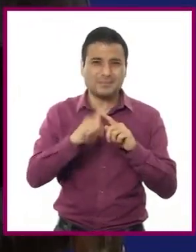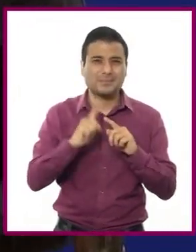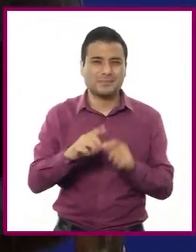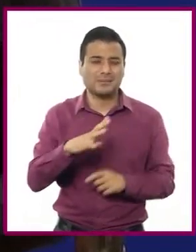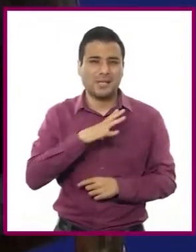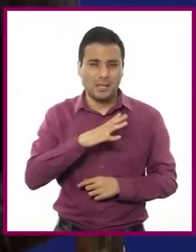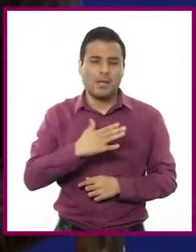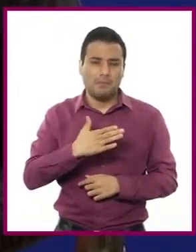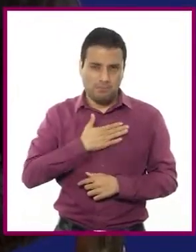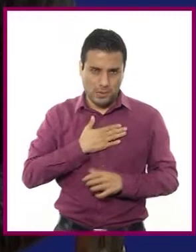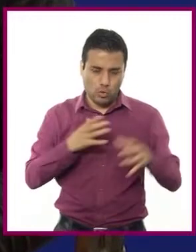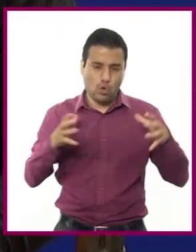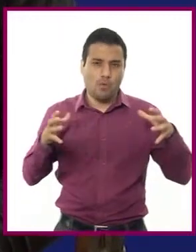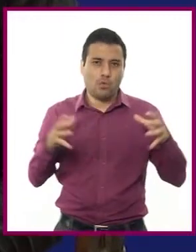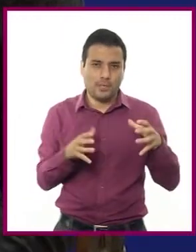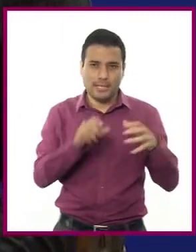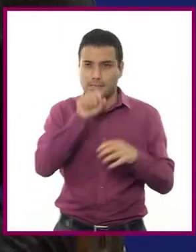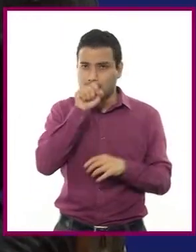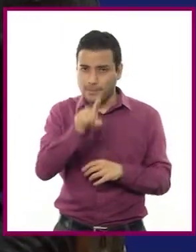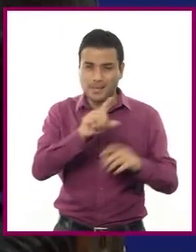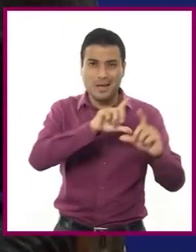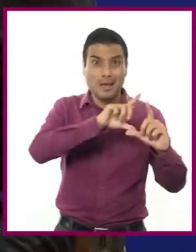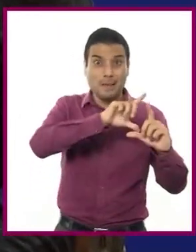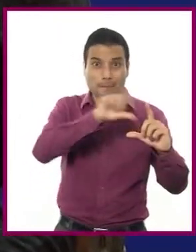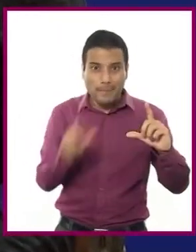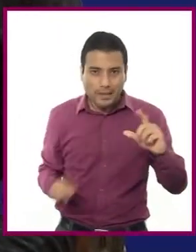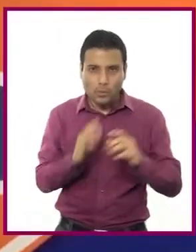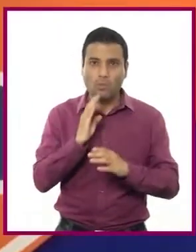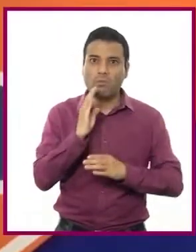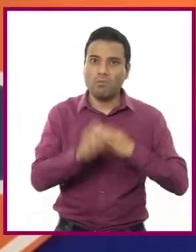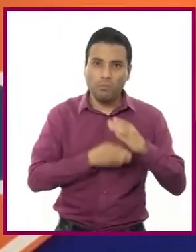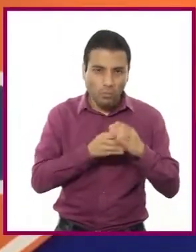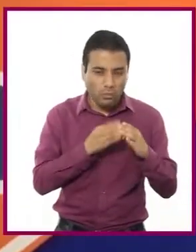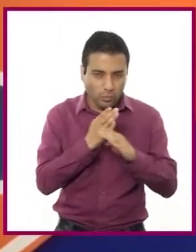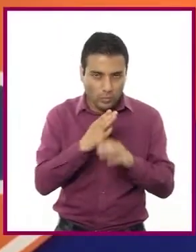comunidad, sino también en todo el país y el mundo.